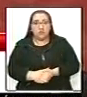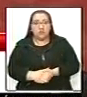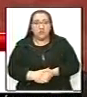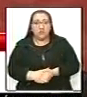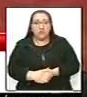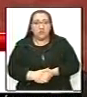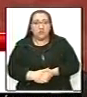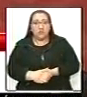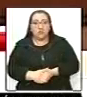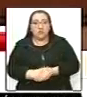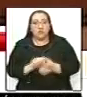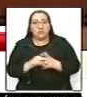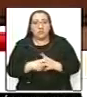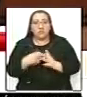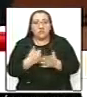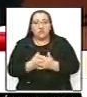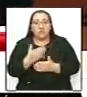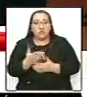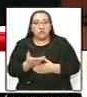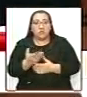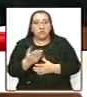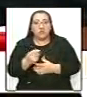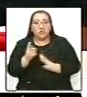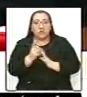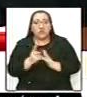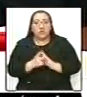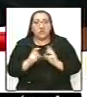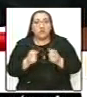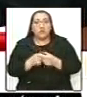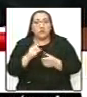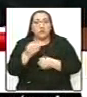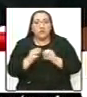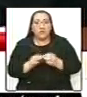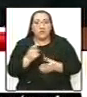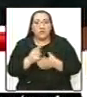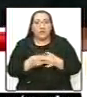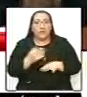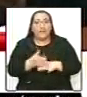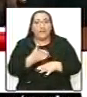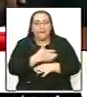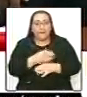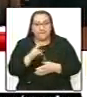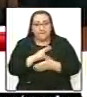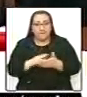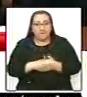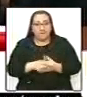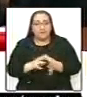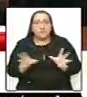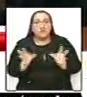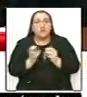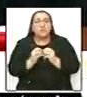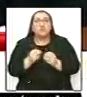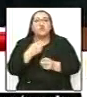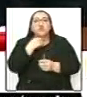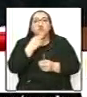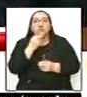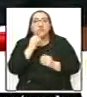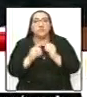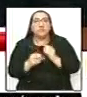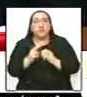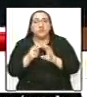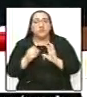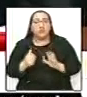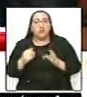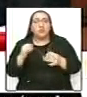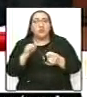Se va a iniciar la sustentación del dictamen por unanimidad de la Comisión de Presupuesto que ha sido leído. La Junta de Portavoces, con fecha